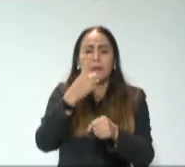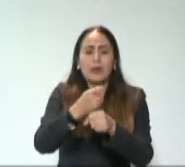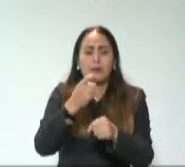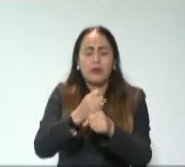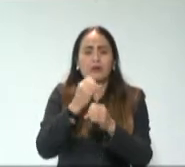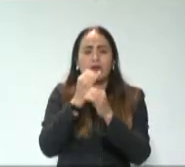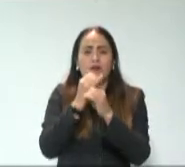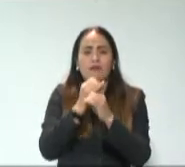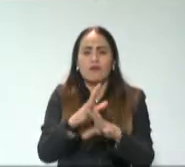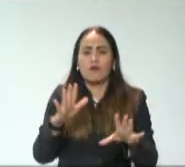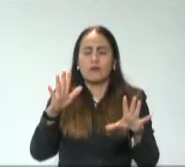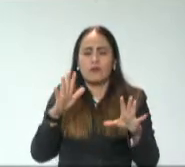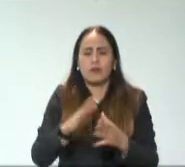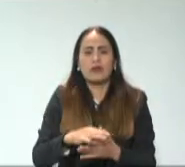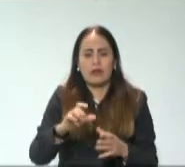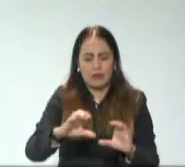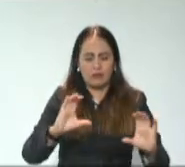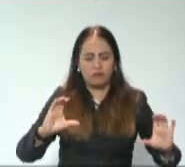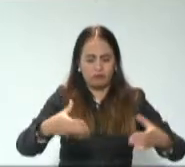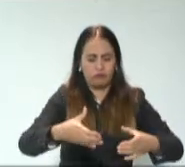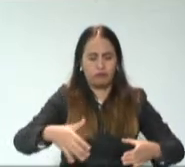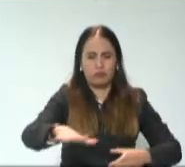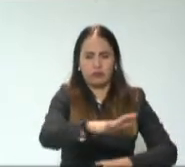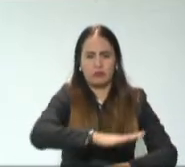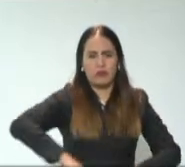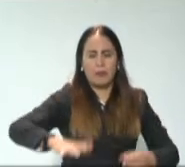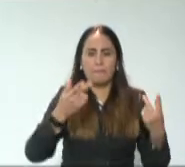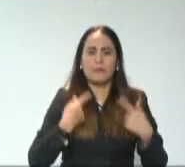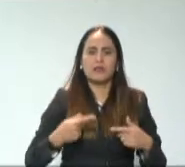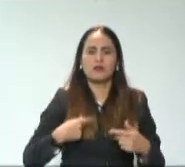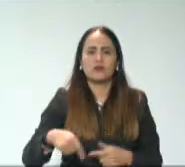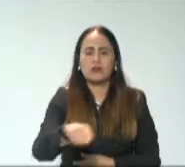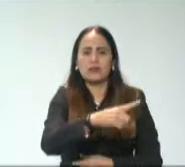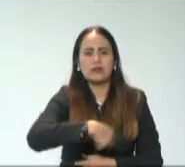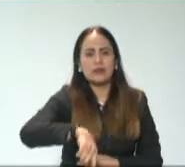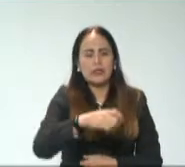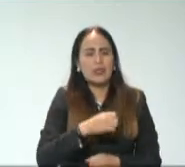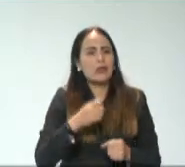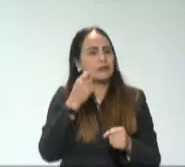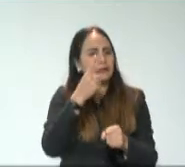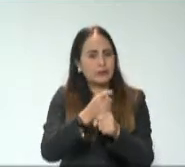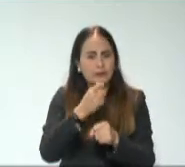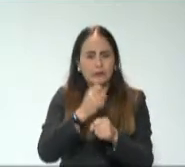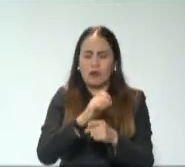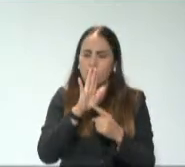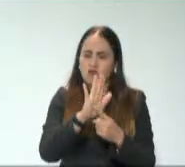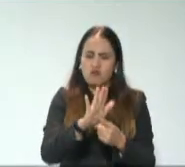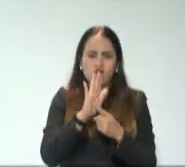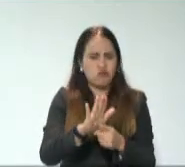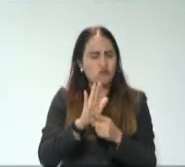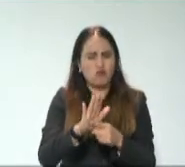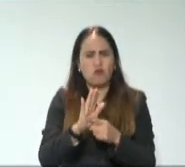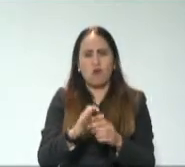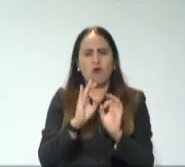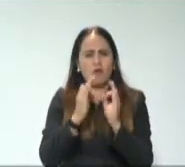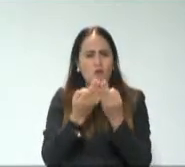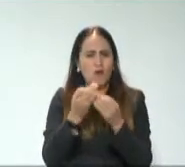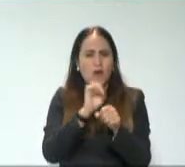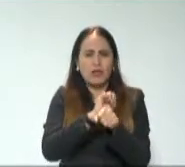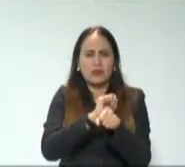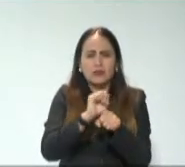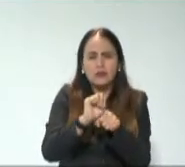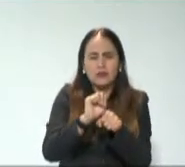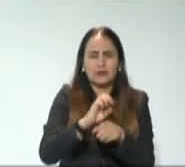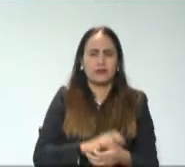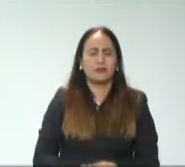directo a la a las a a la ciudadanía se presente de la manera más natural por